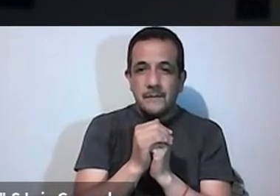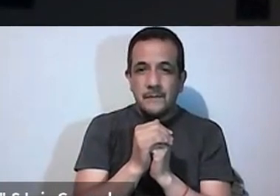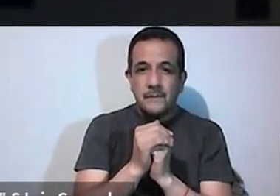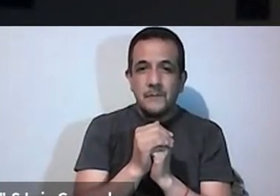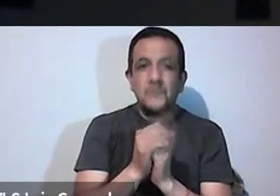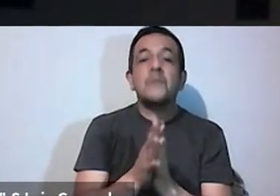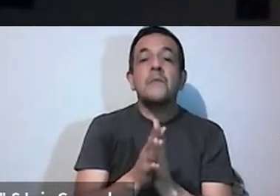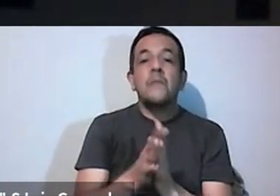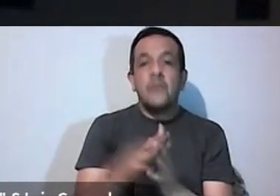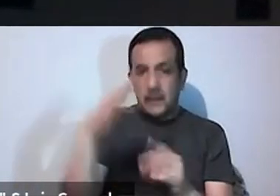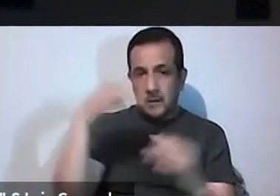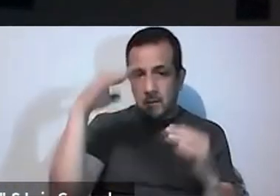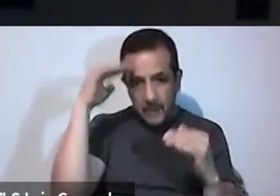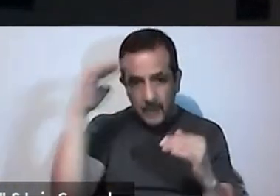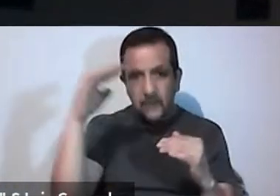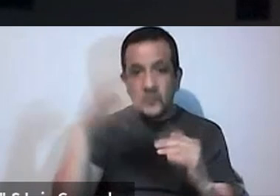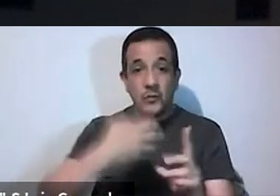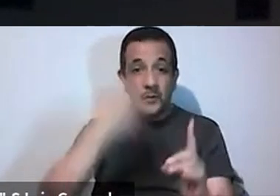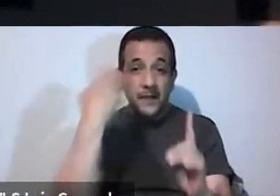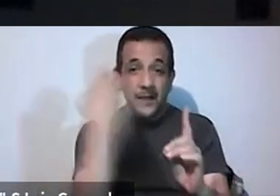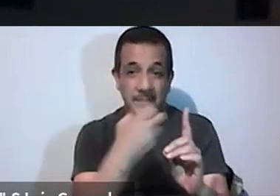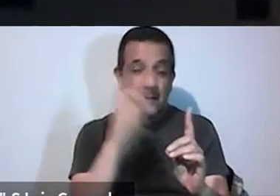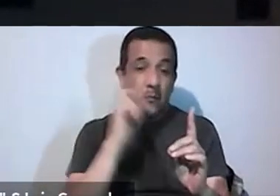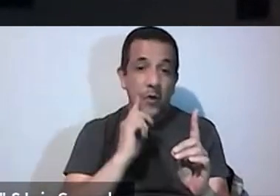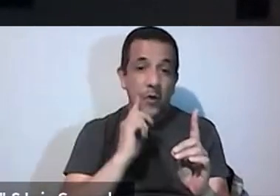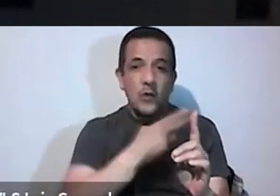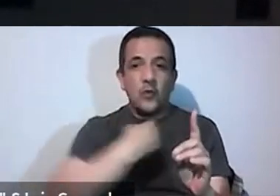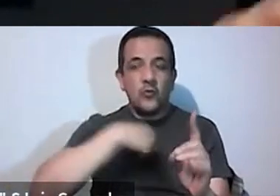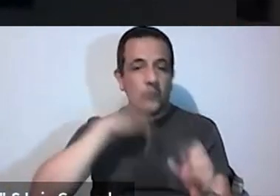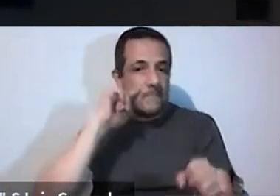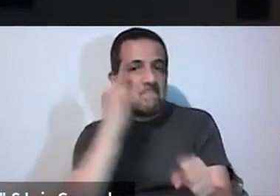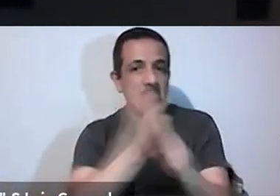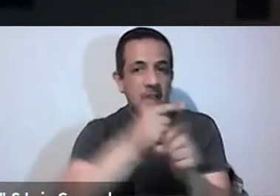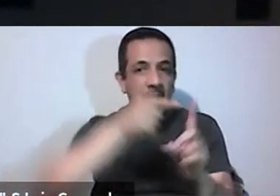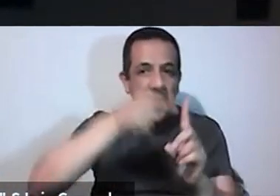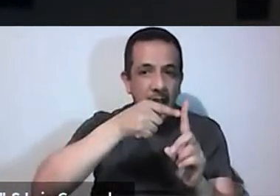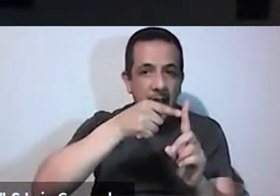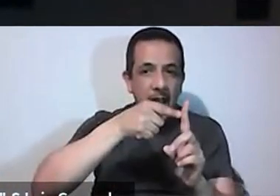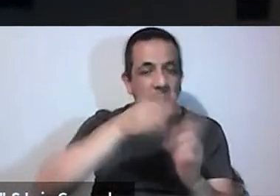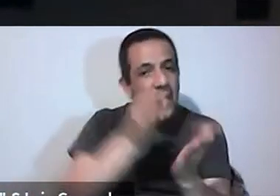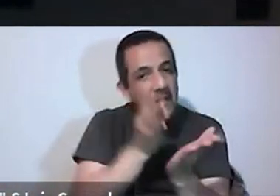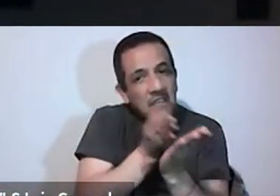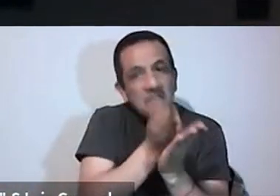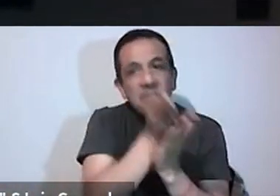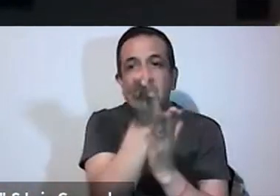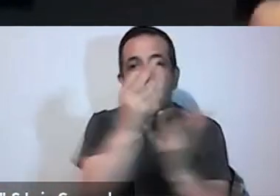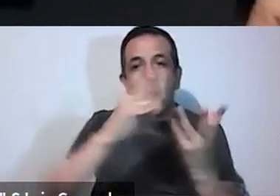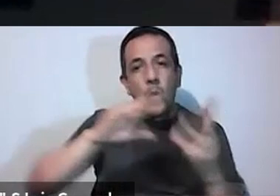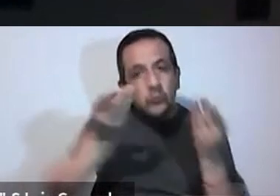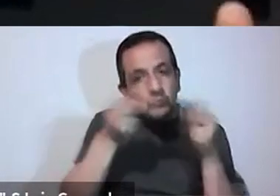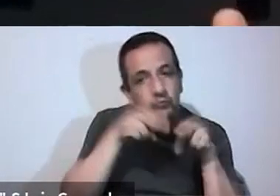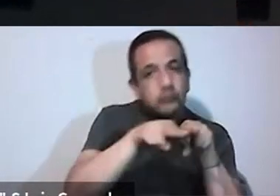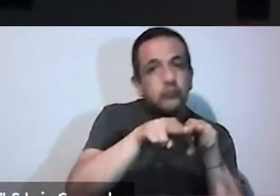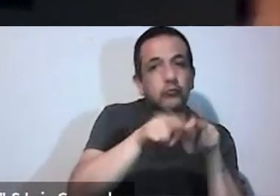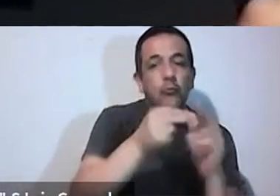Maestro, a esta mujer se le ha sorprendido en el acto mismo de adulterio. En